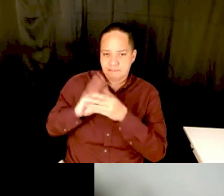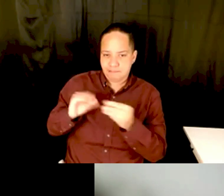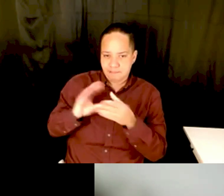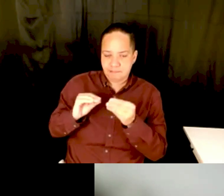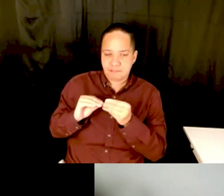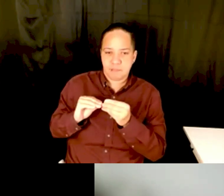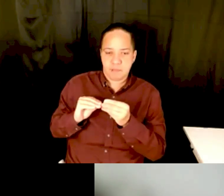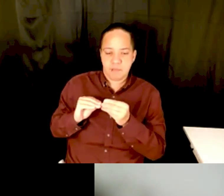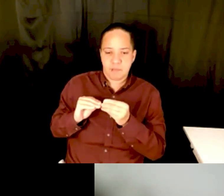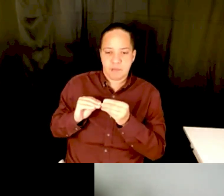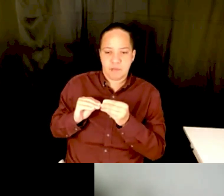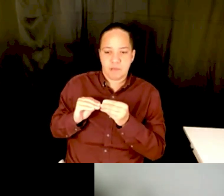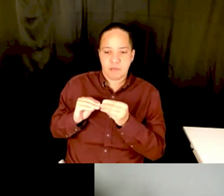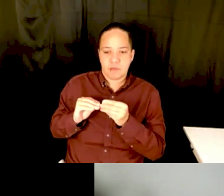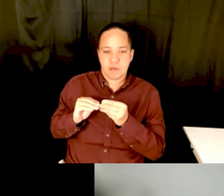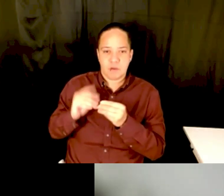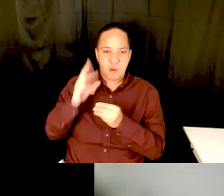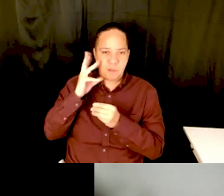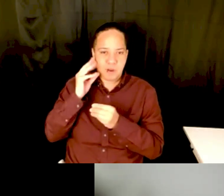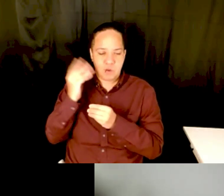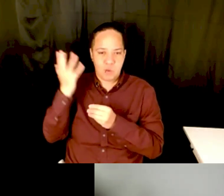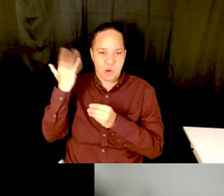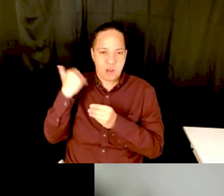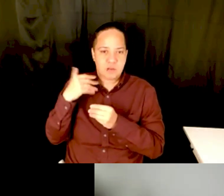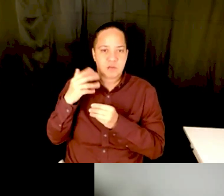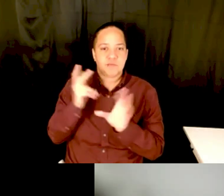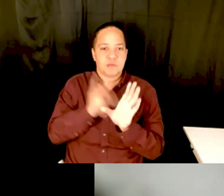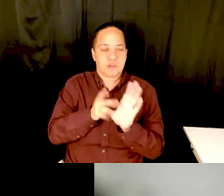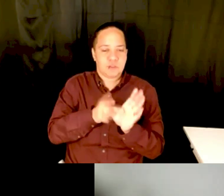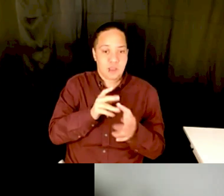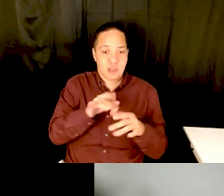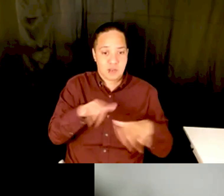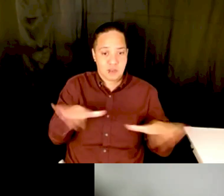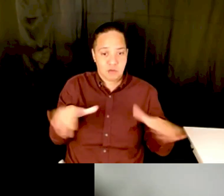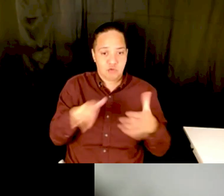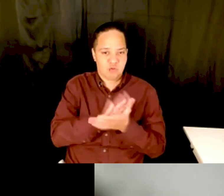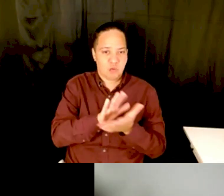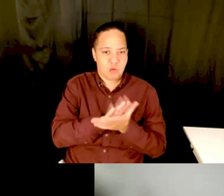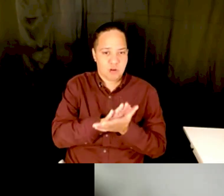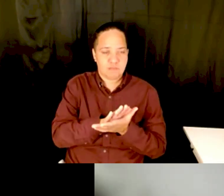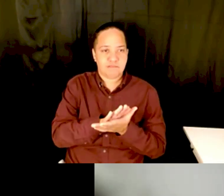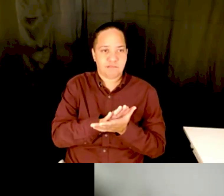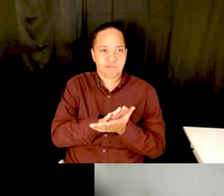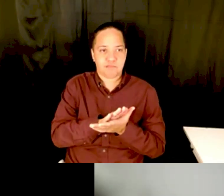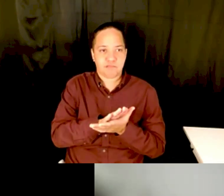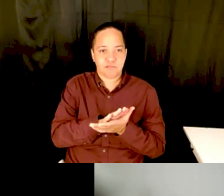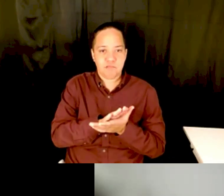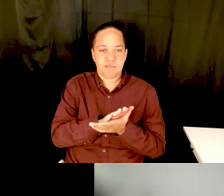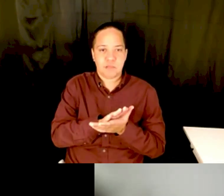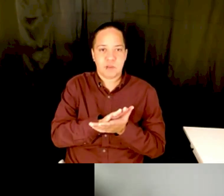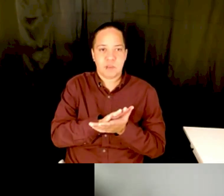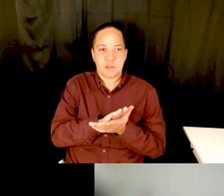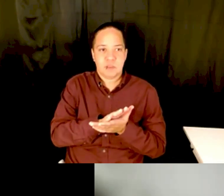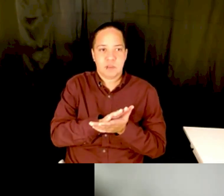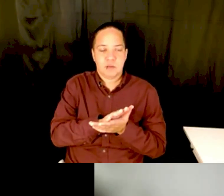era fellow de psiquiatría de niños y estaba en un colegio trabajando como consultoría de escuela, fue para